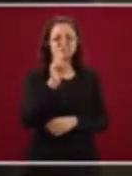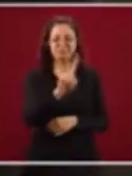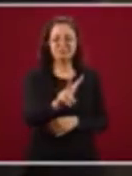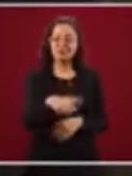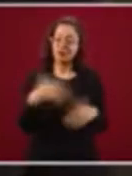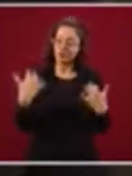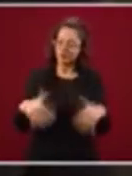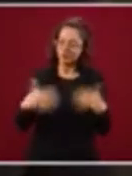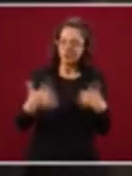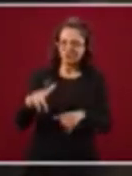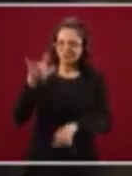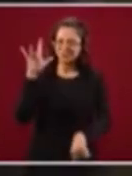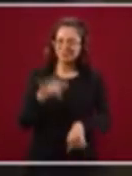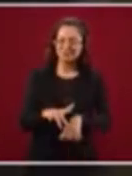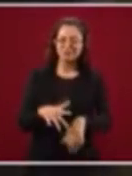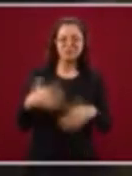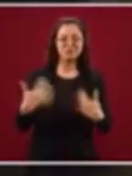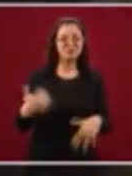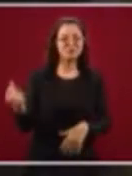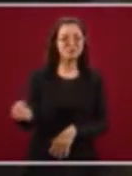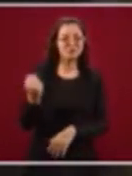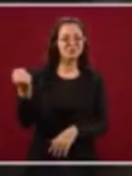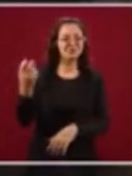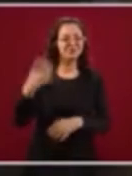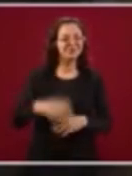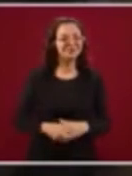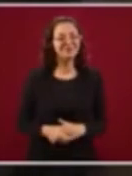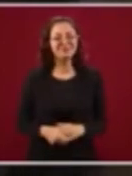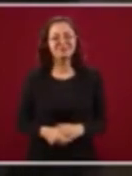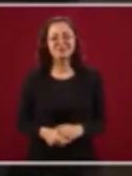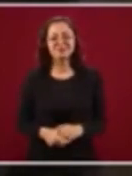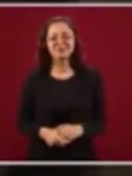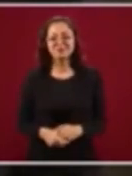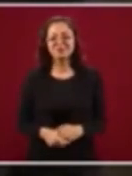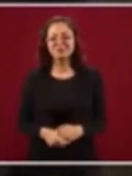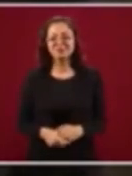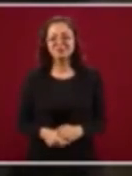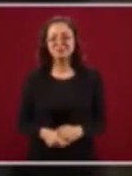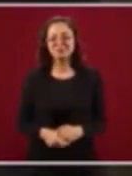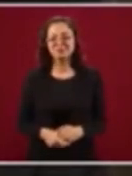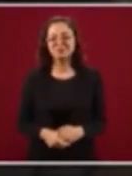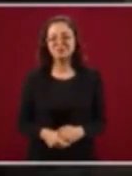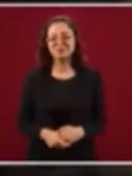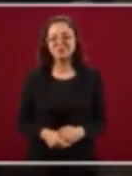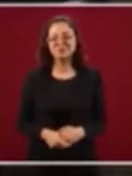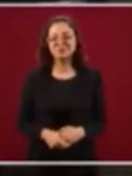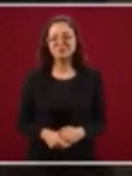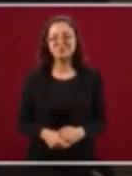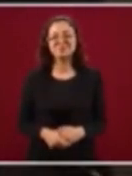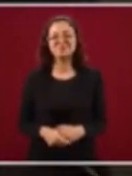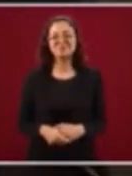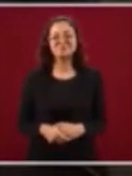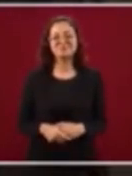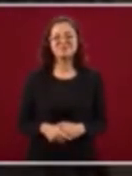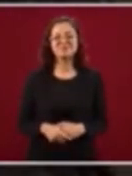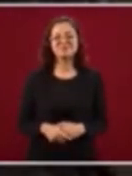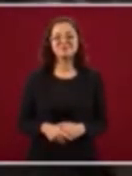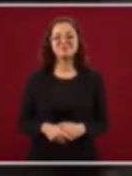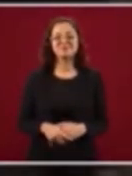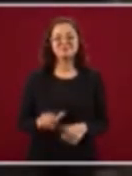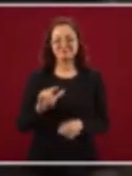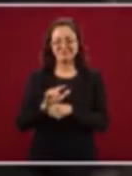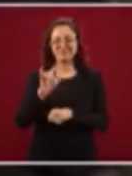rayaron. Ya. O sea, digo, cuando llegue,